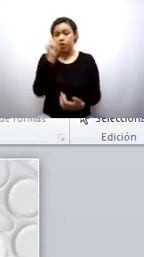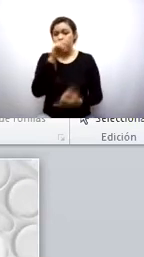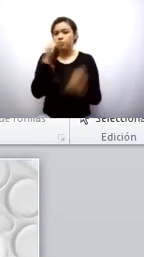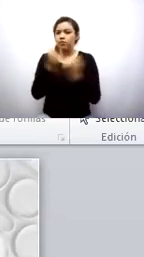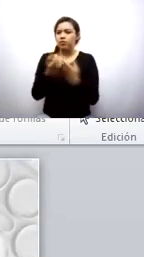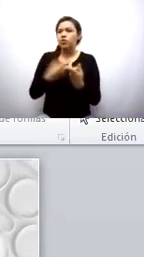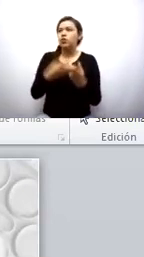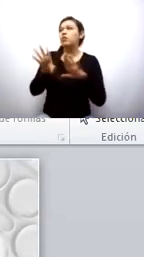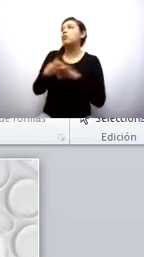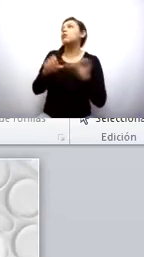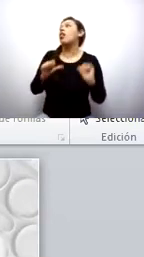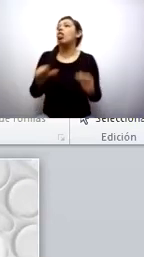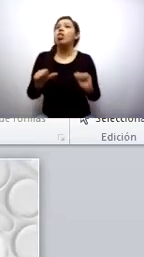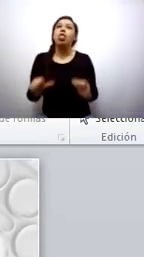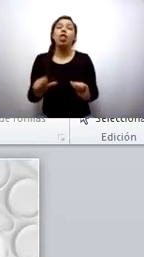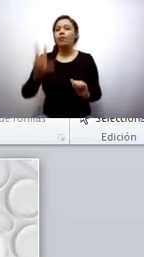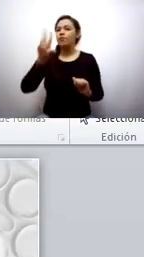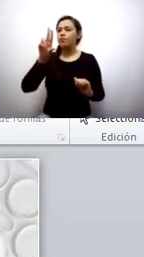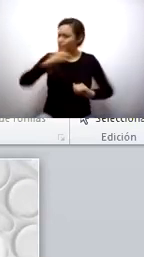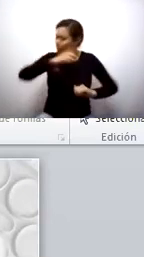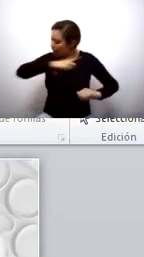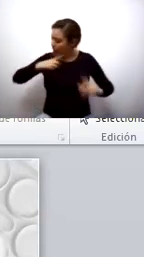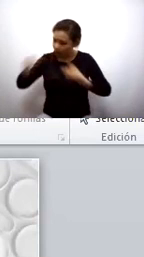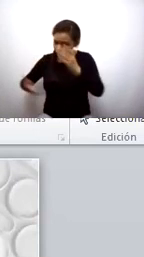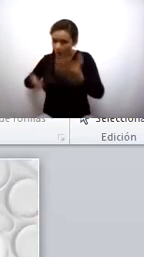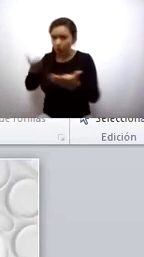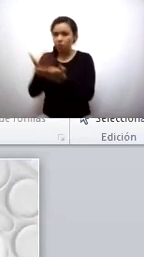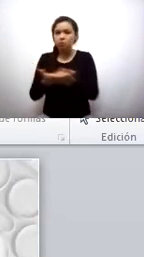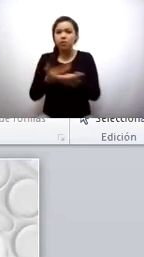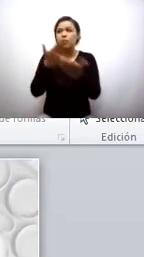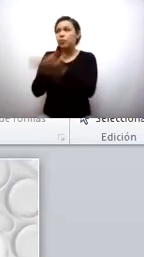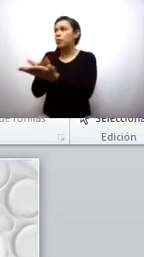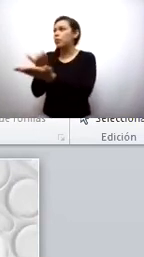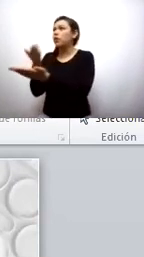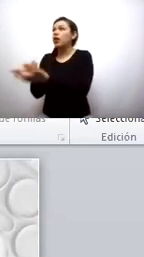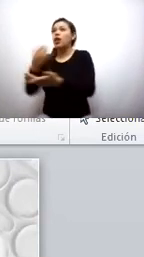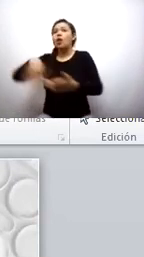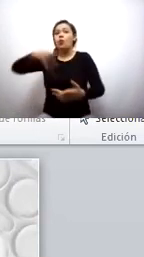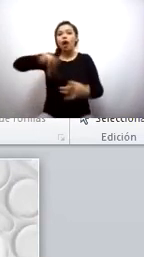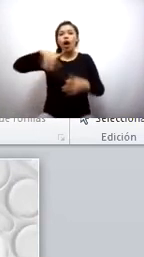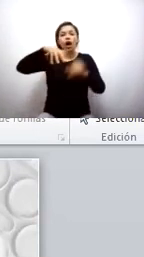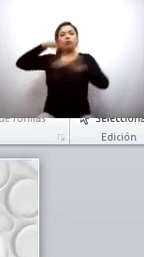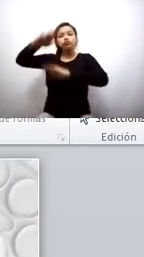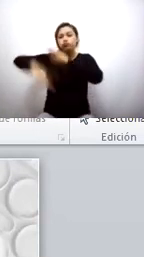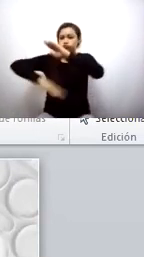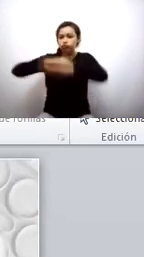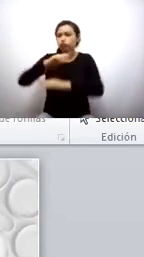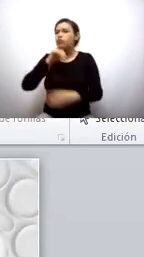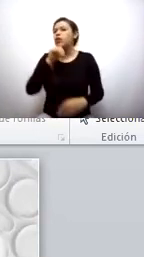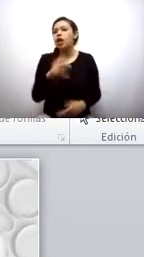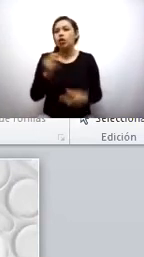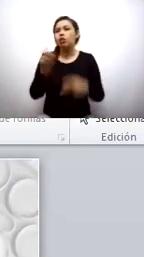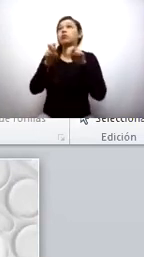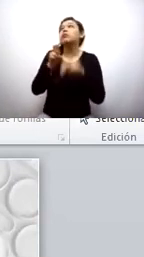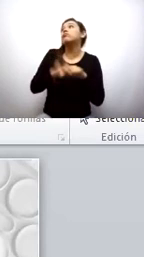estancado. Tienes que buscar opciones y tienes que buscar alternativas para seguir avanzando. No te puedes quedar, y en ello tendrás que